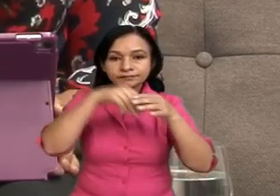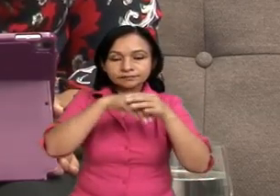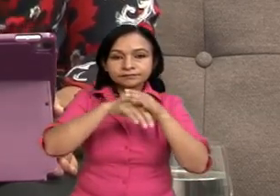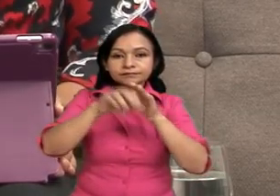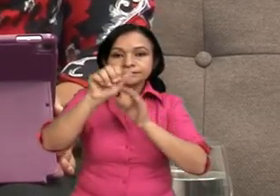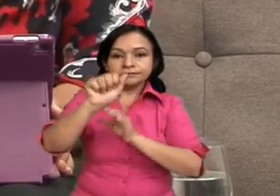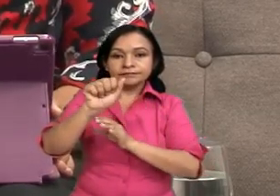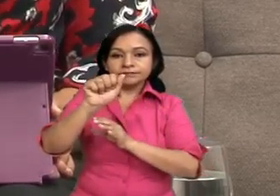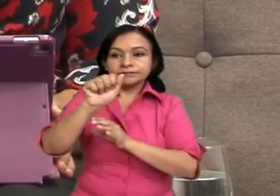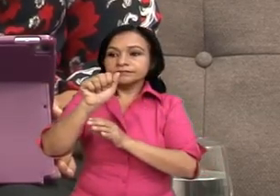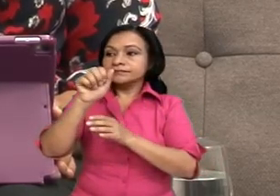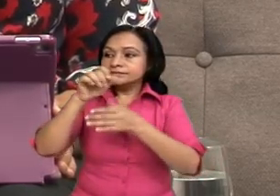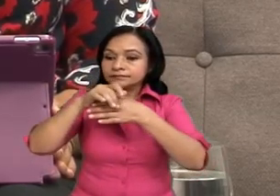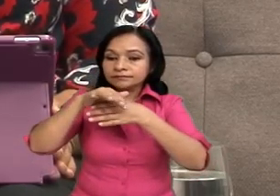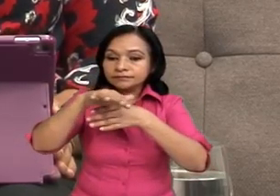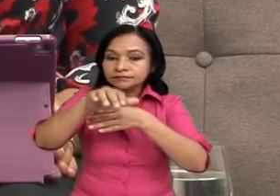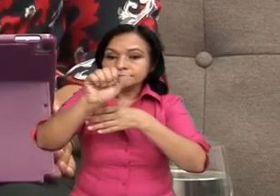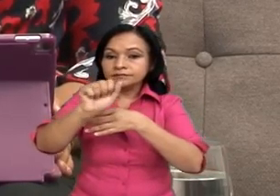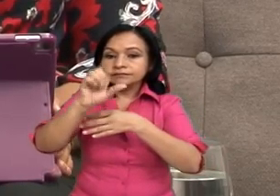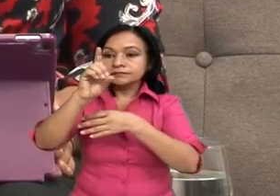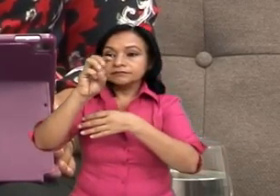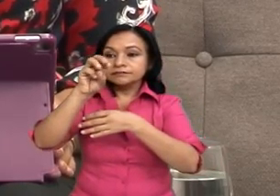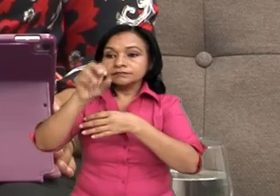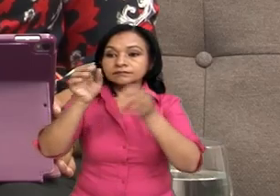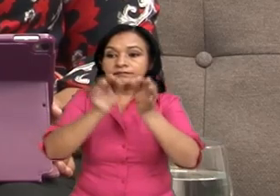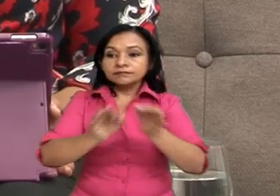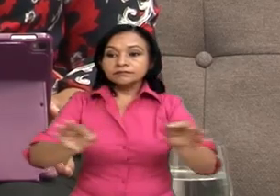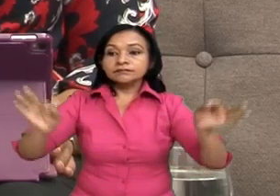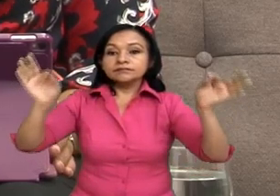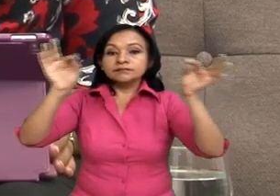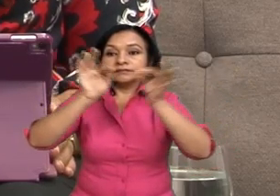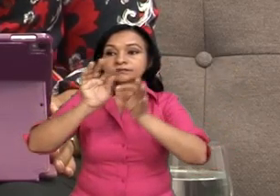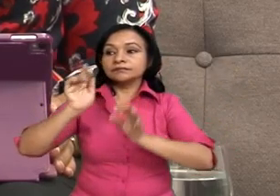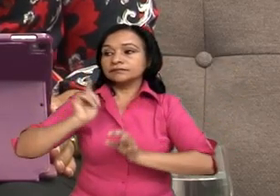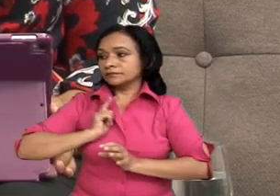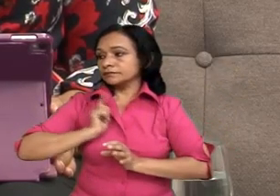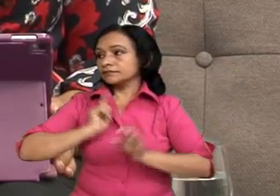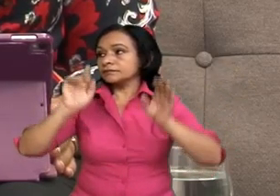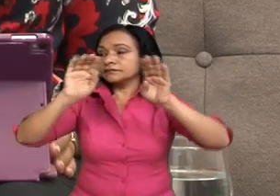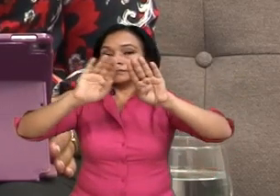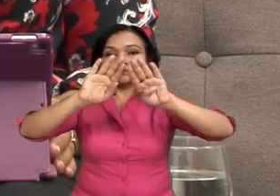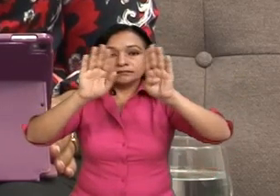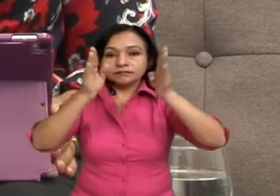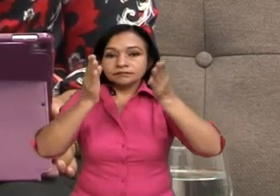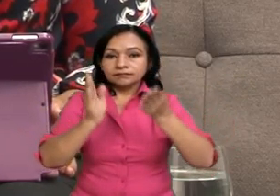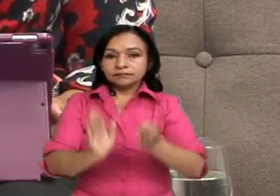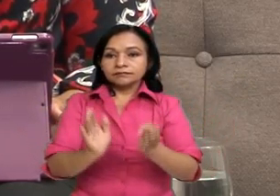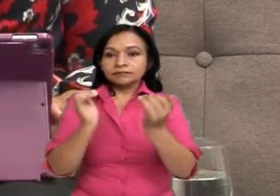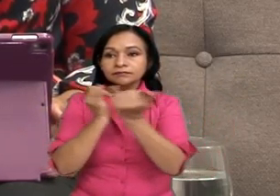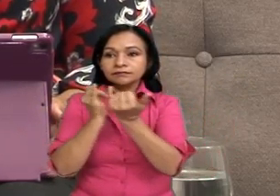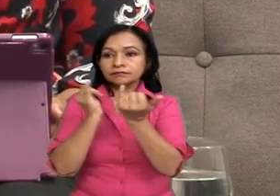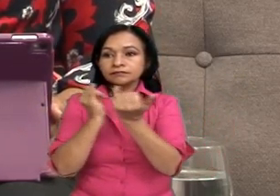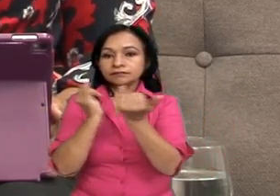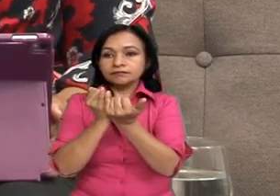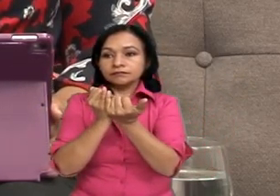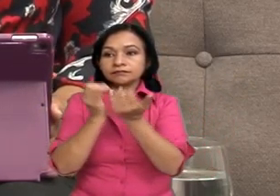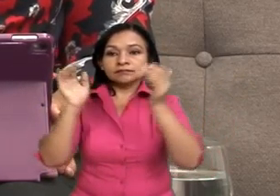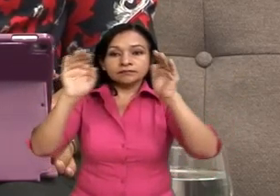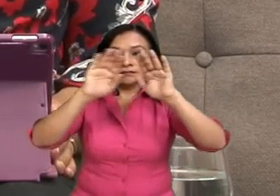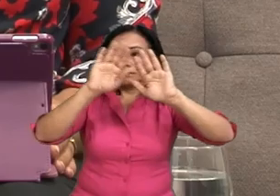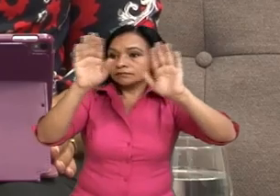administración. Eso es muy relevante. También tenemos a las mujeres en los negocios digitales. Tenemos